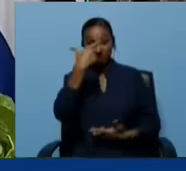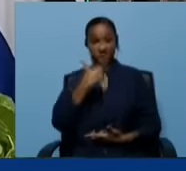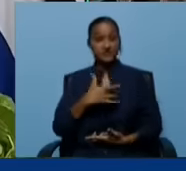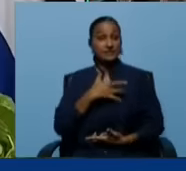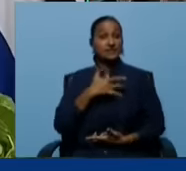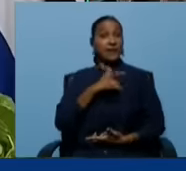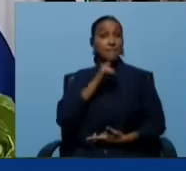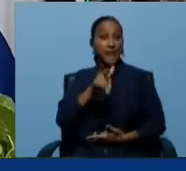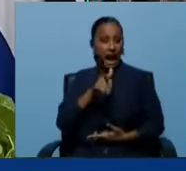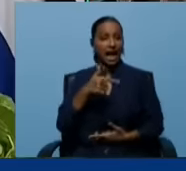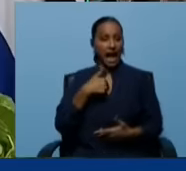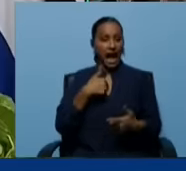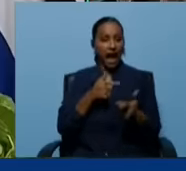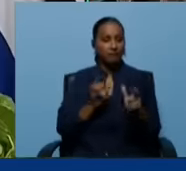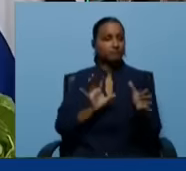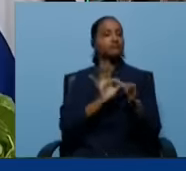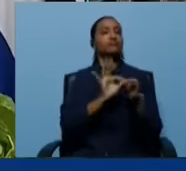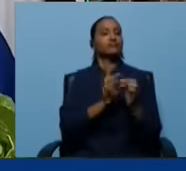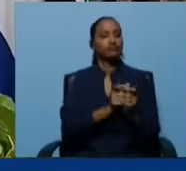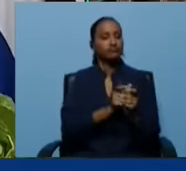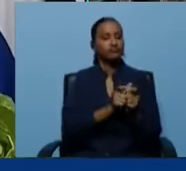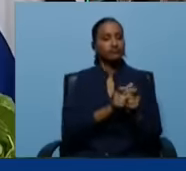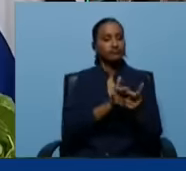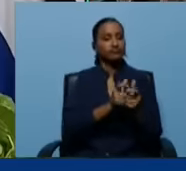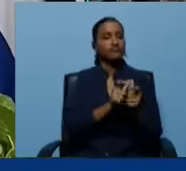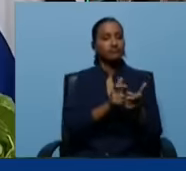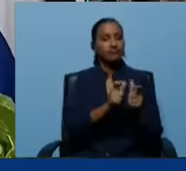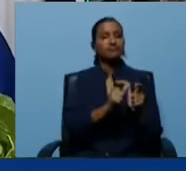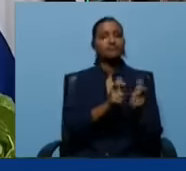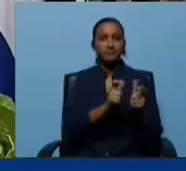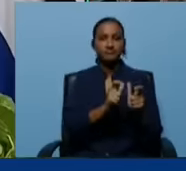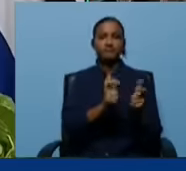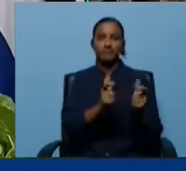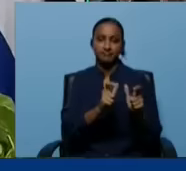como parte de la civilización